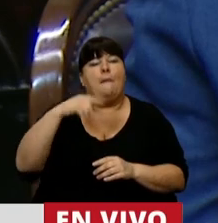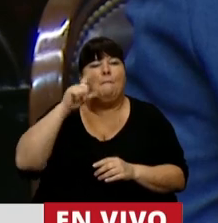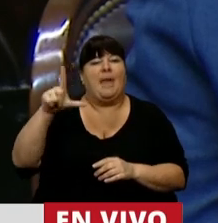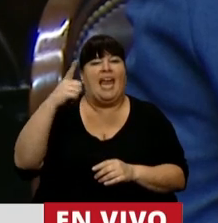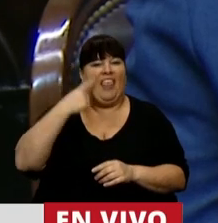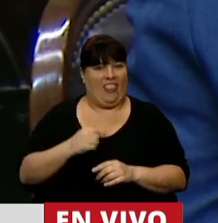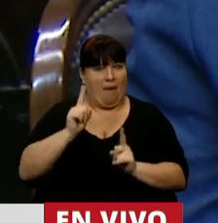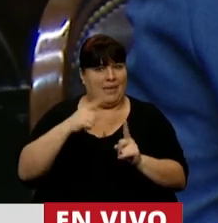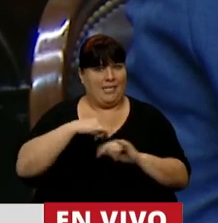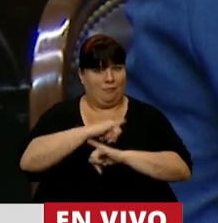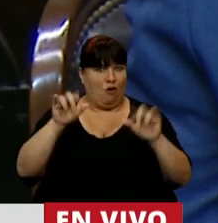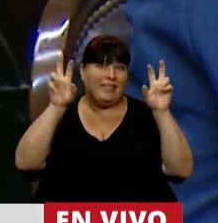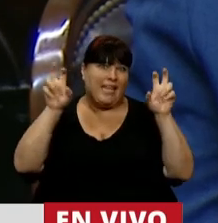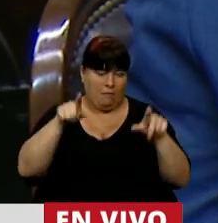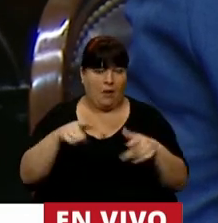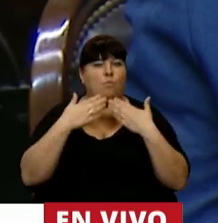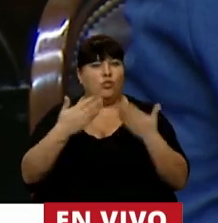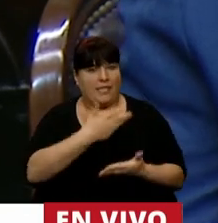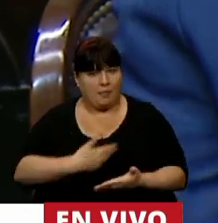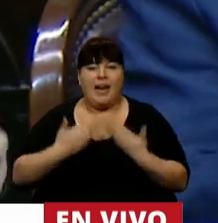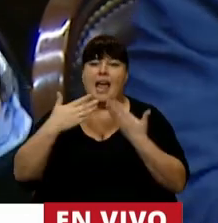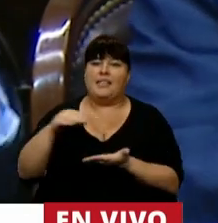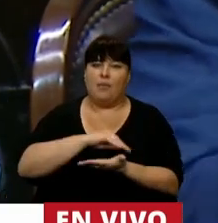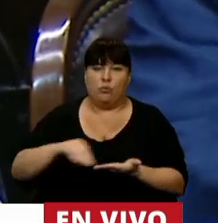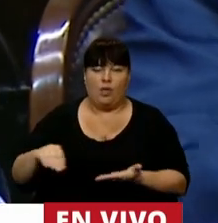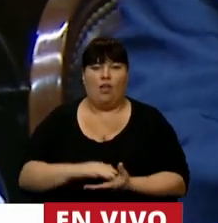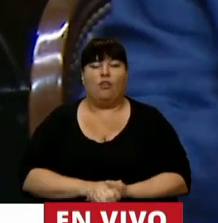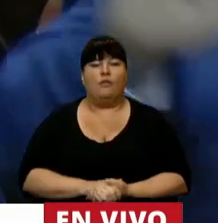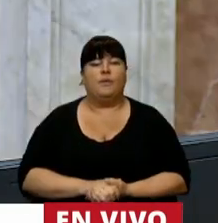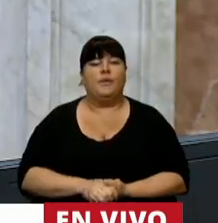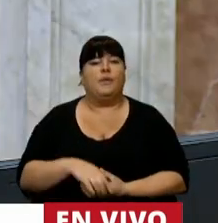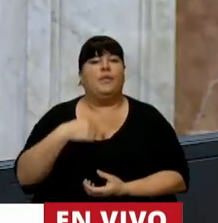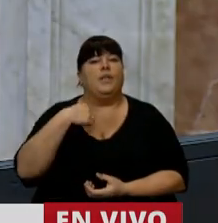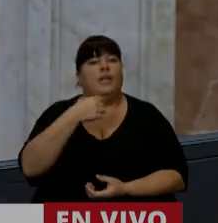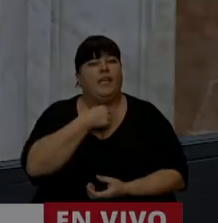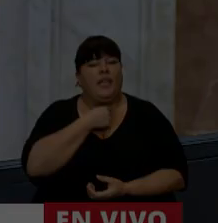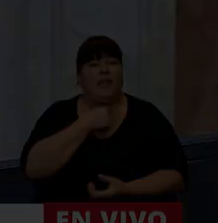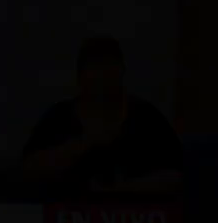1000 días, como la hemos dado en llamar. Muchas gracias, señor presidente. Diputado Ricardo, quiero